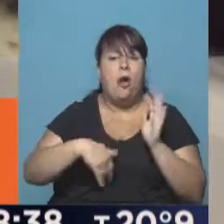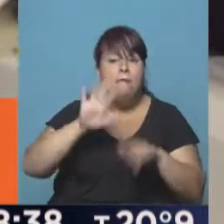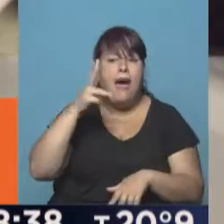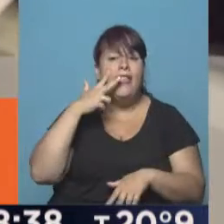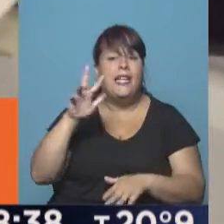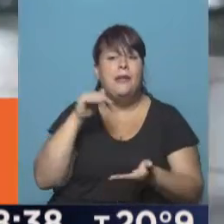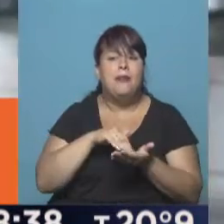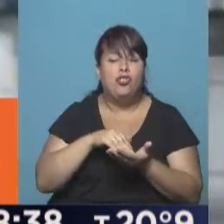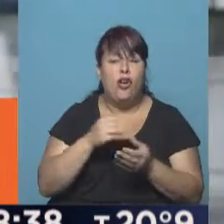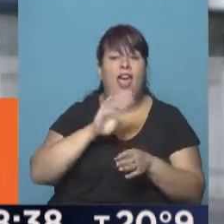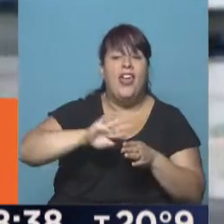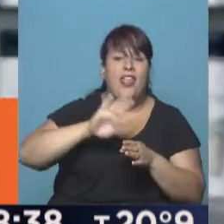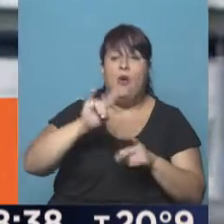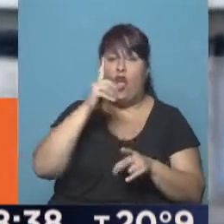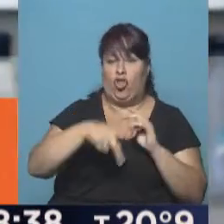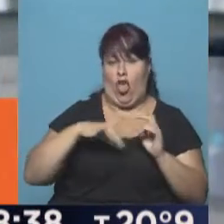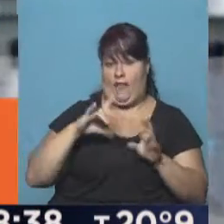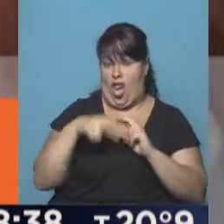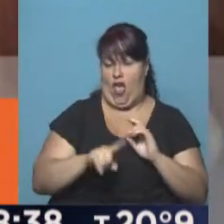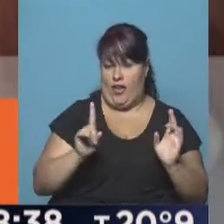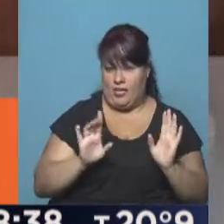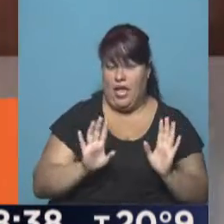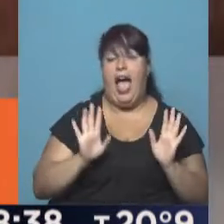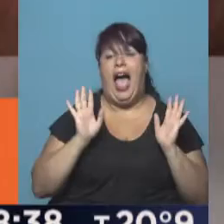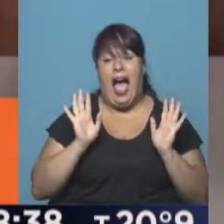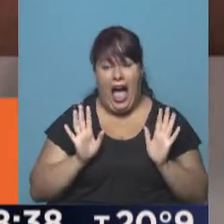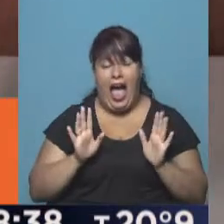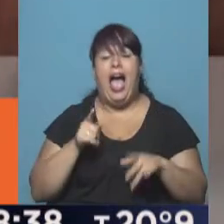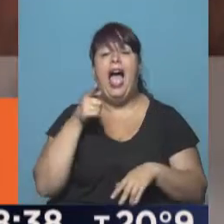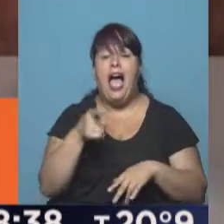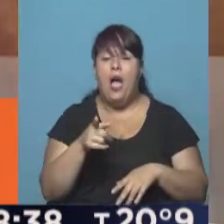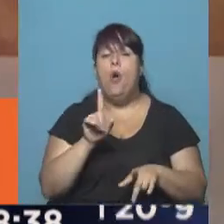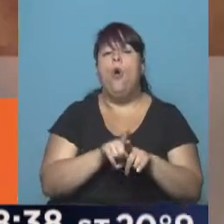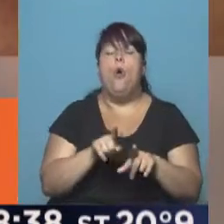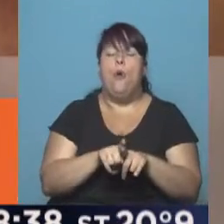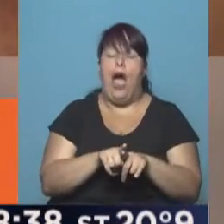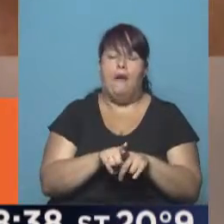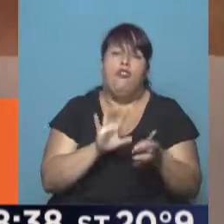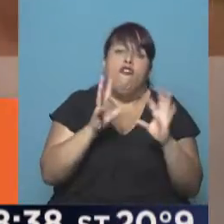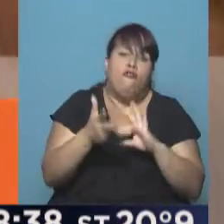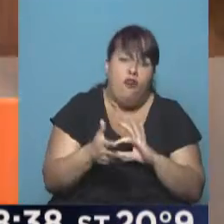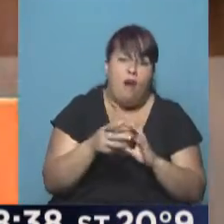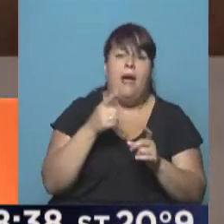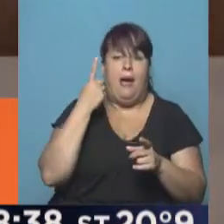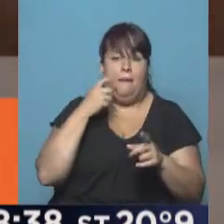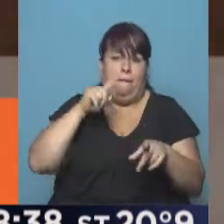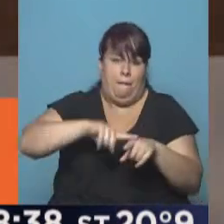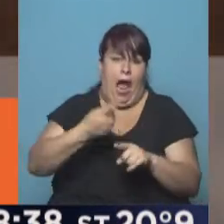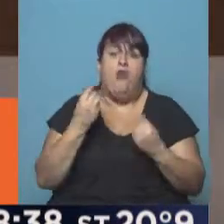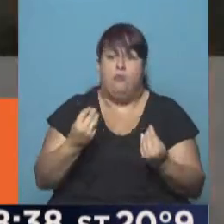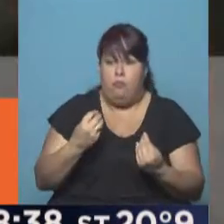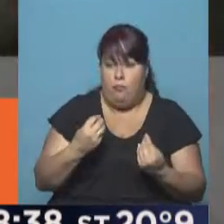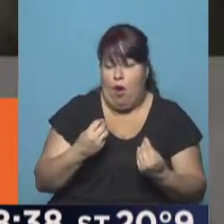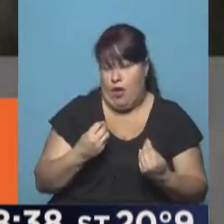tres mil millones de deuda no vencida todavía o sea que usted es de alguna manera toman la medida pero por qué